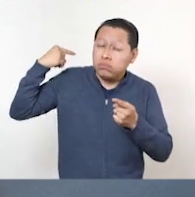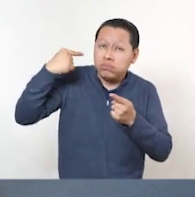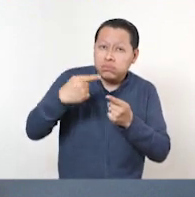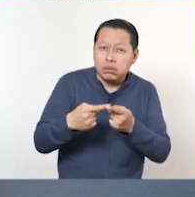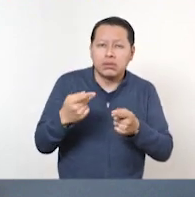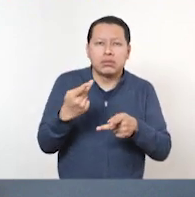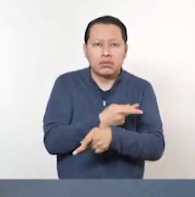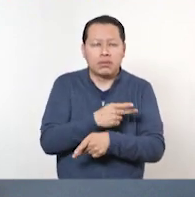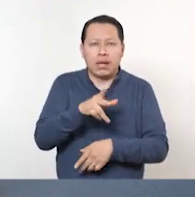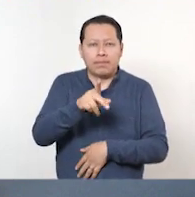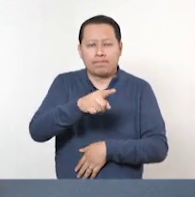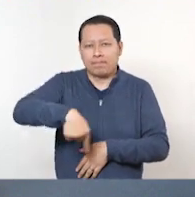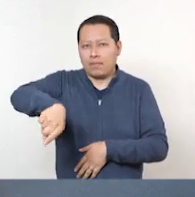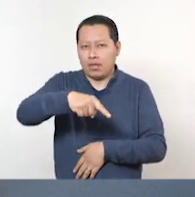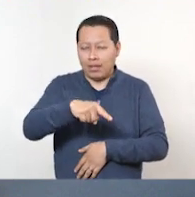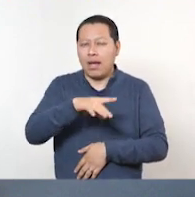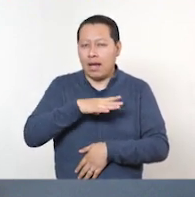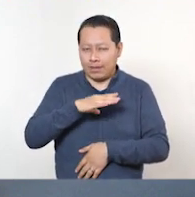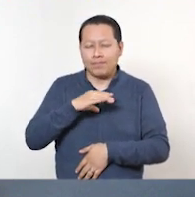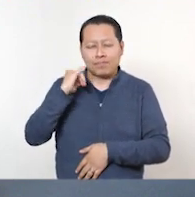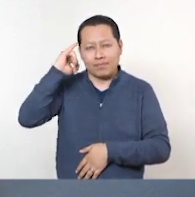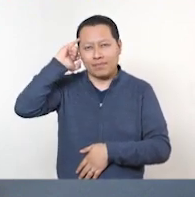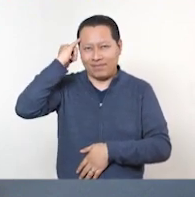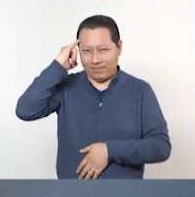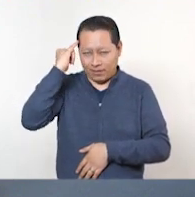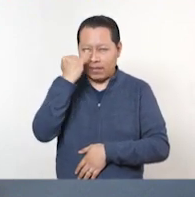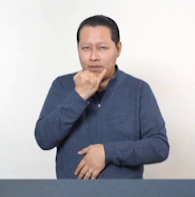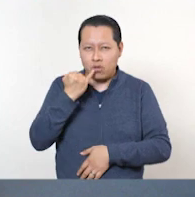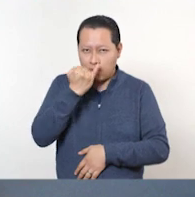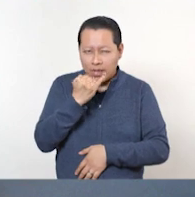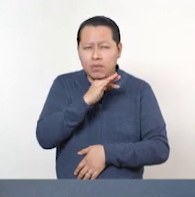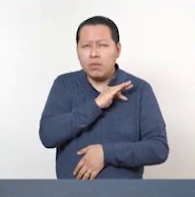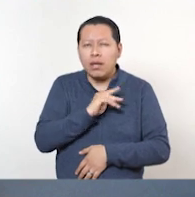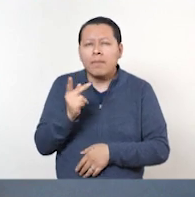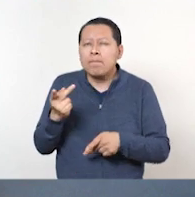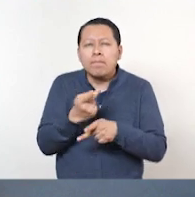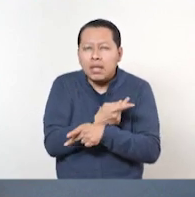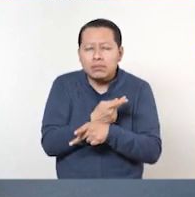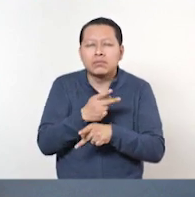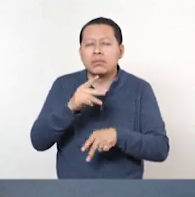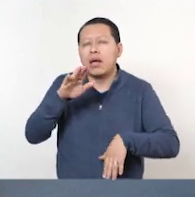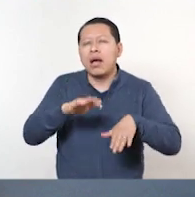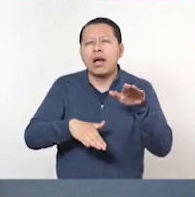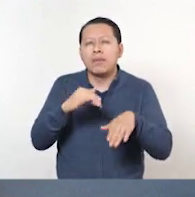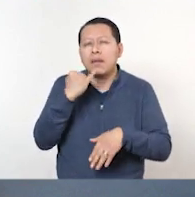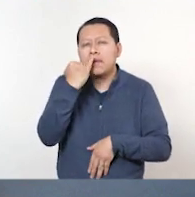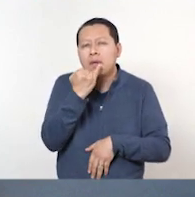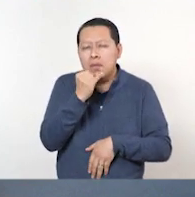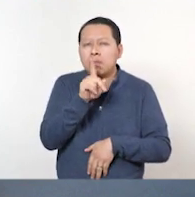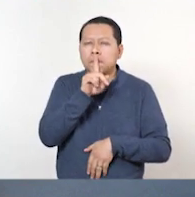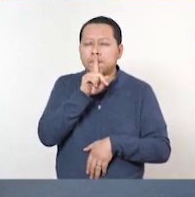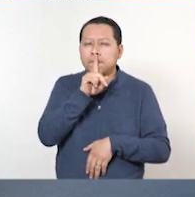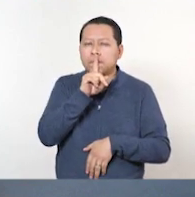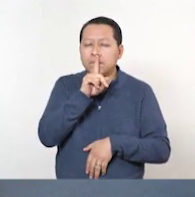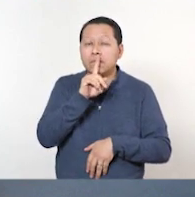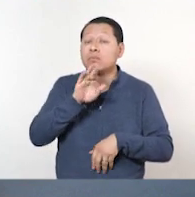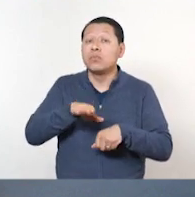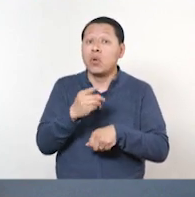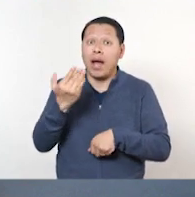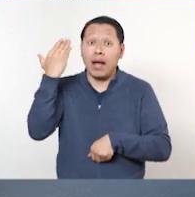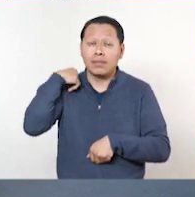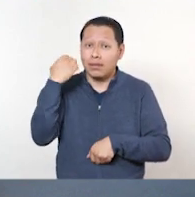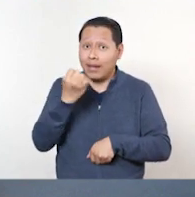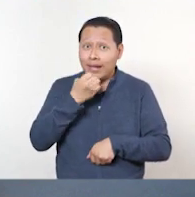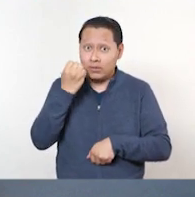estos grupos de hablantes de lenguas indígenas han tenido que dejar de hablar sus lenguas. Por ejemplo, en las